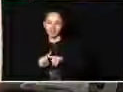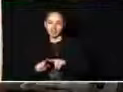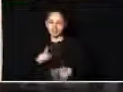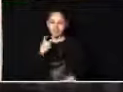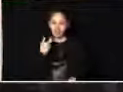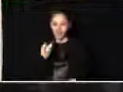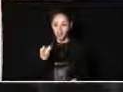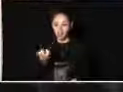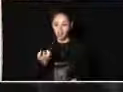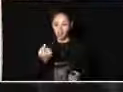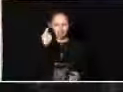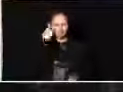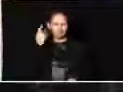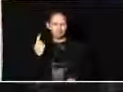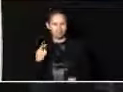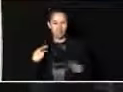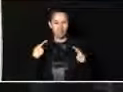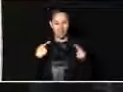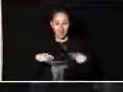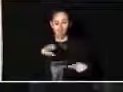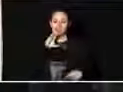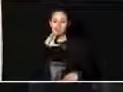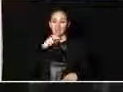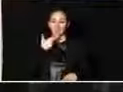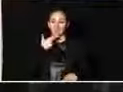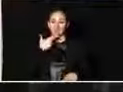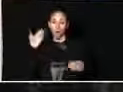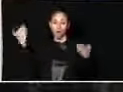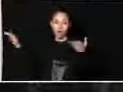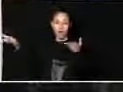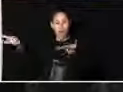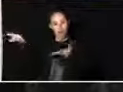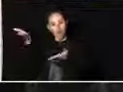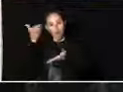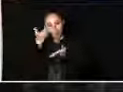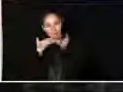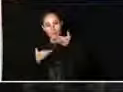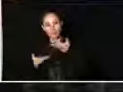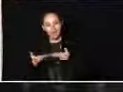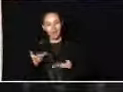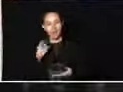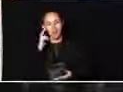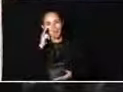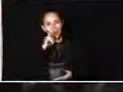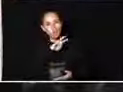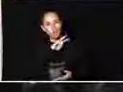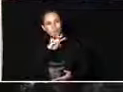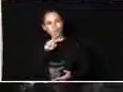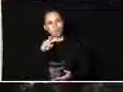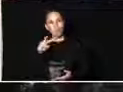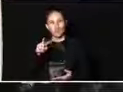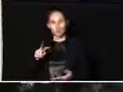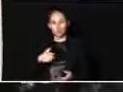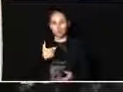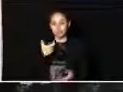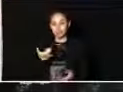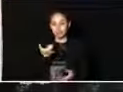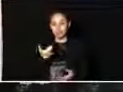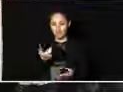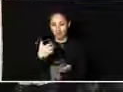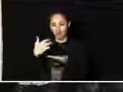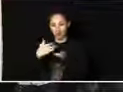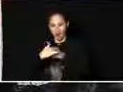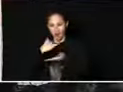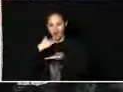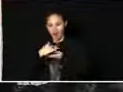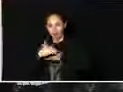anterior. Se generaron en este año, hasta agosto, 31.310 empleos formales. Con